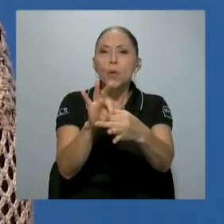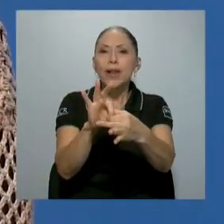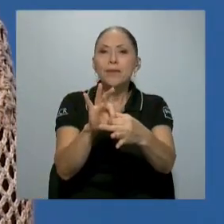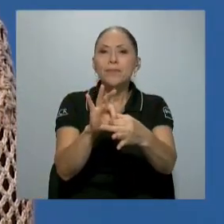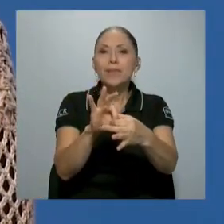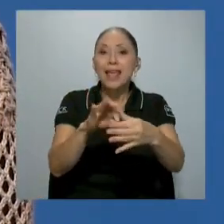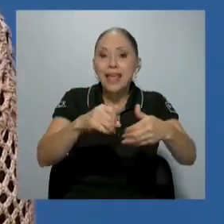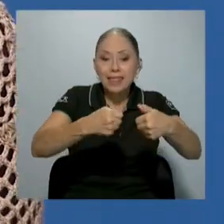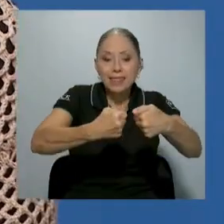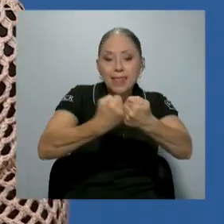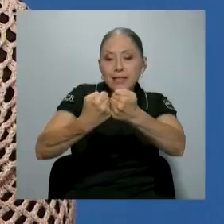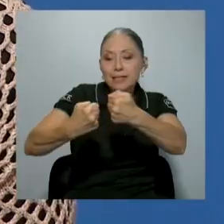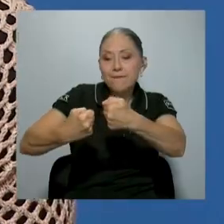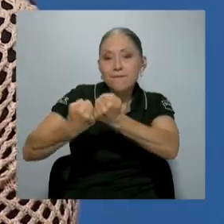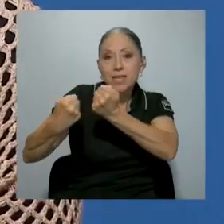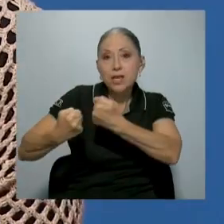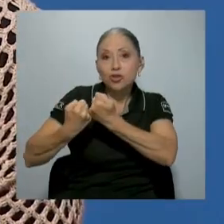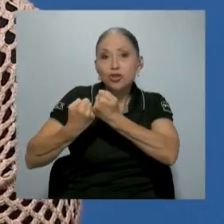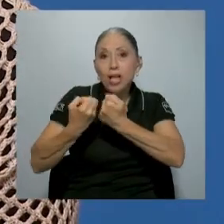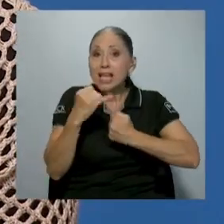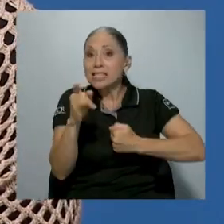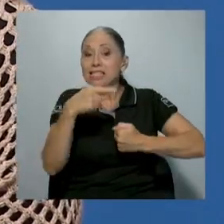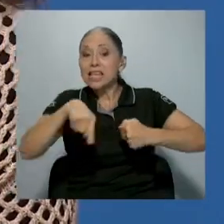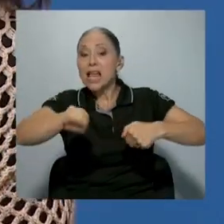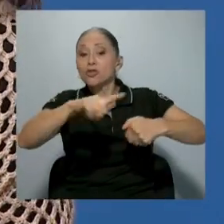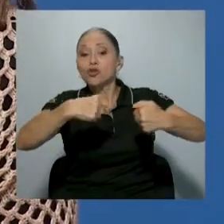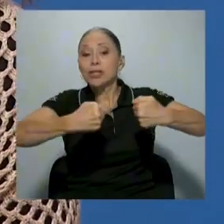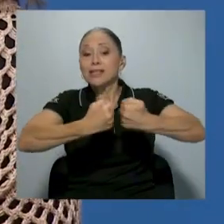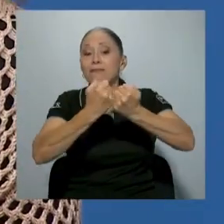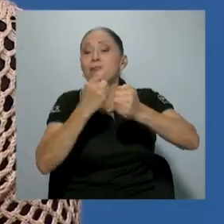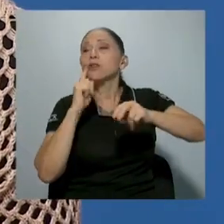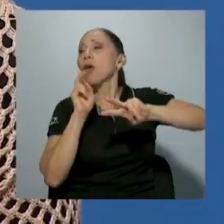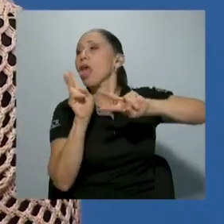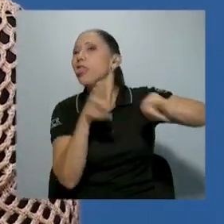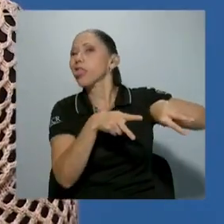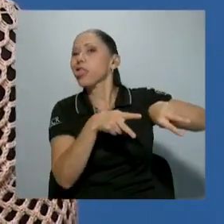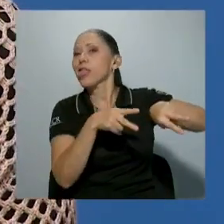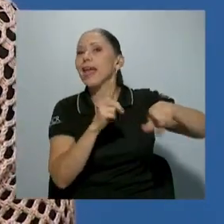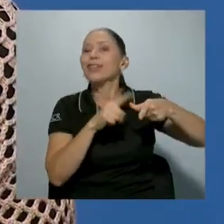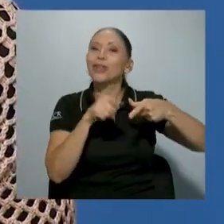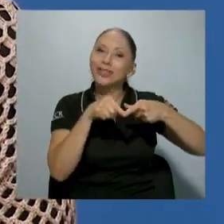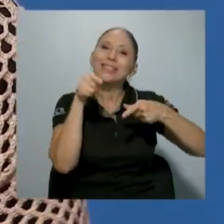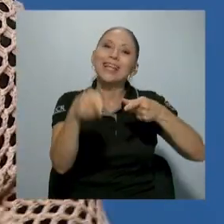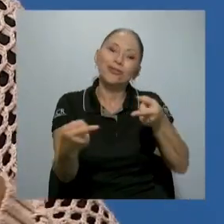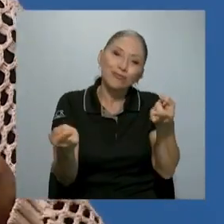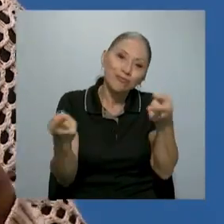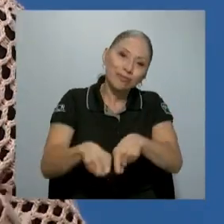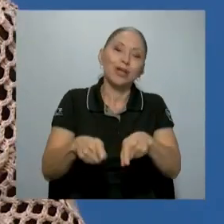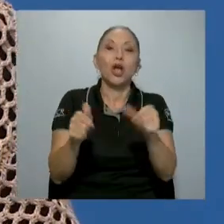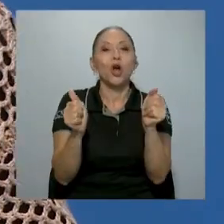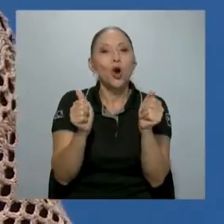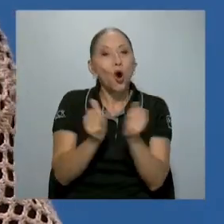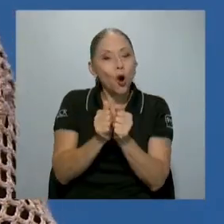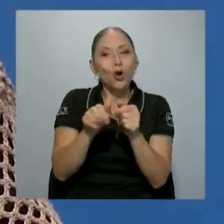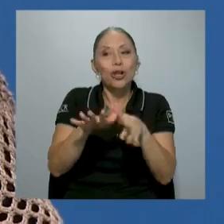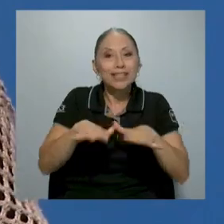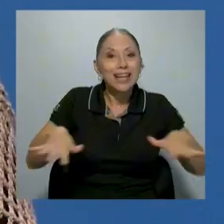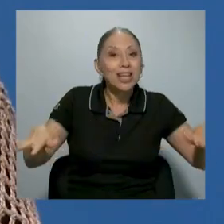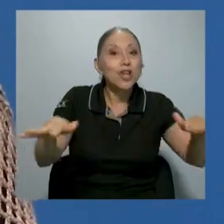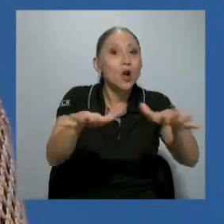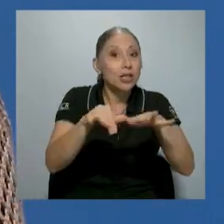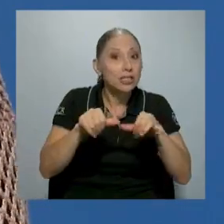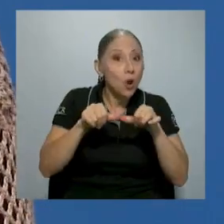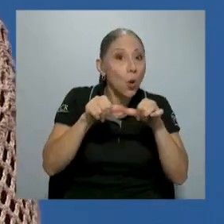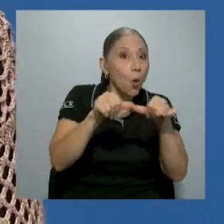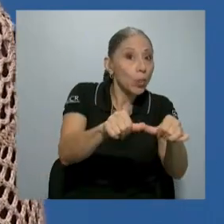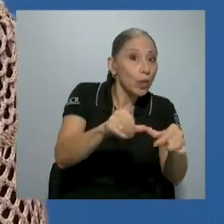no atenderse van a tener que ver con la sostenibilidad de estas regiones. Van a desaparecer